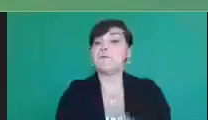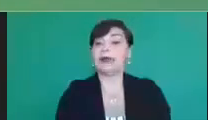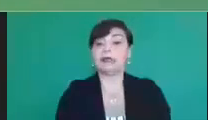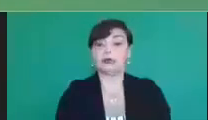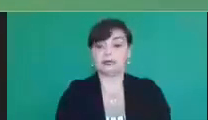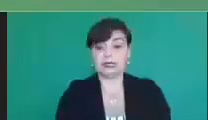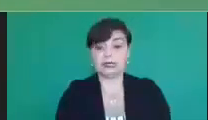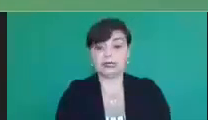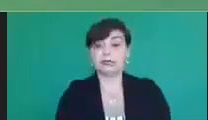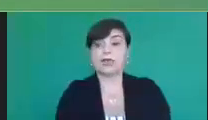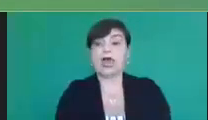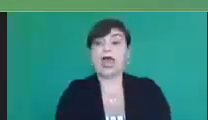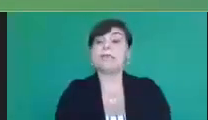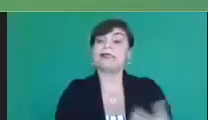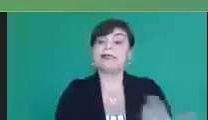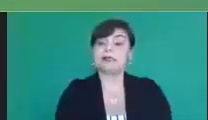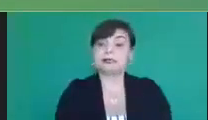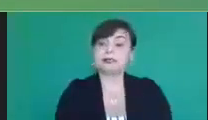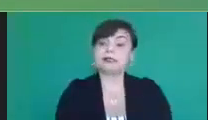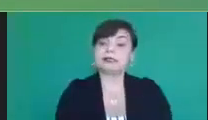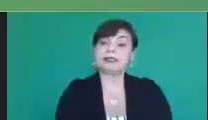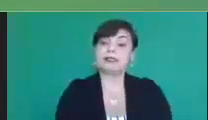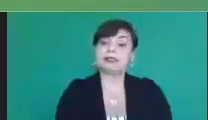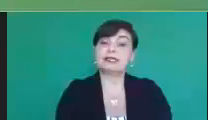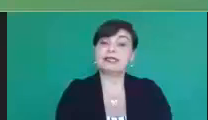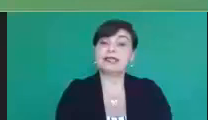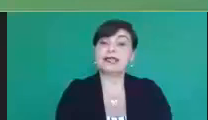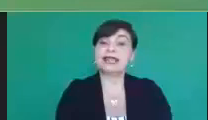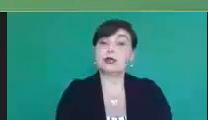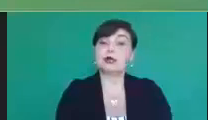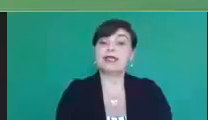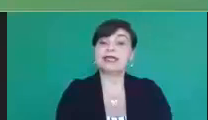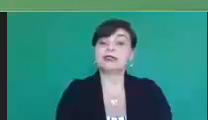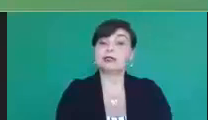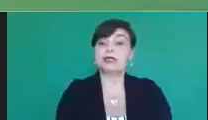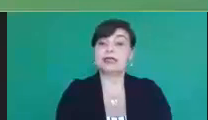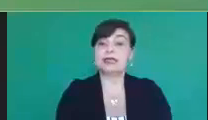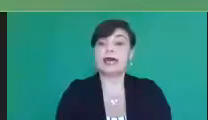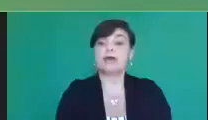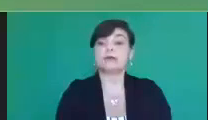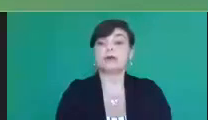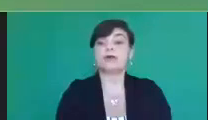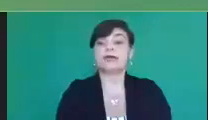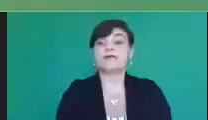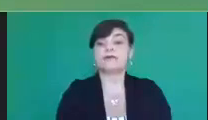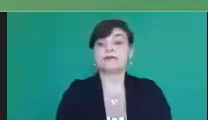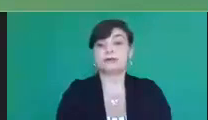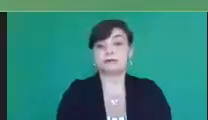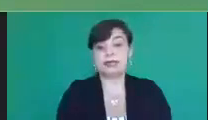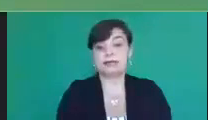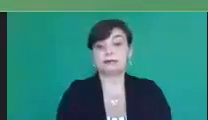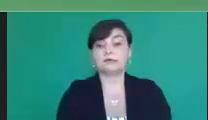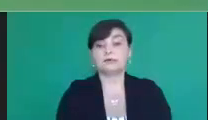mal cocida. A partir de entonces es donde la E. coli es considerada una